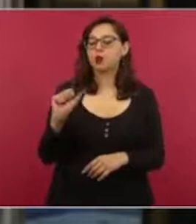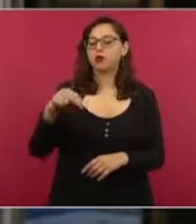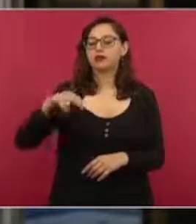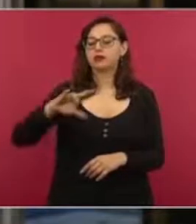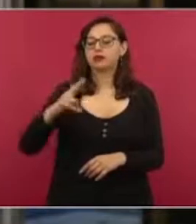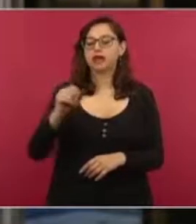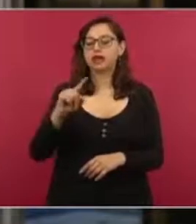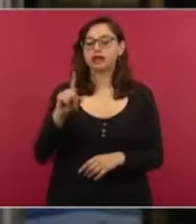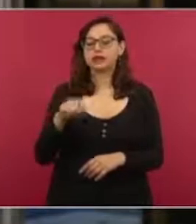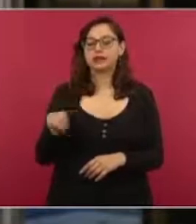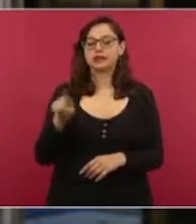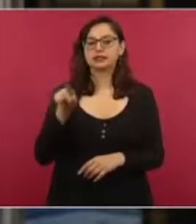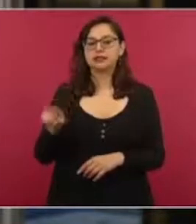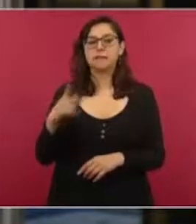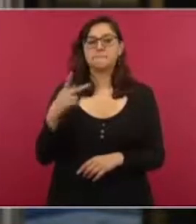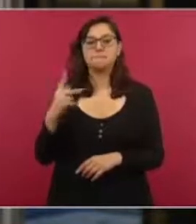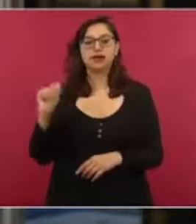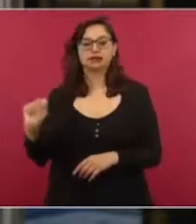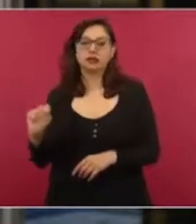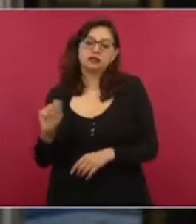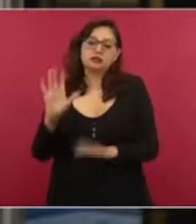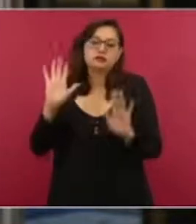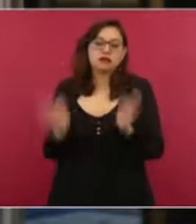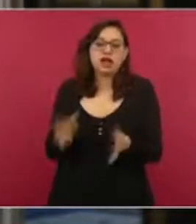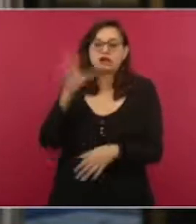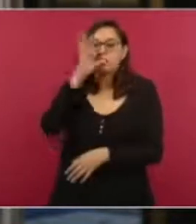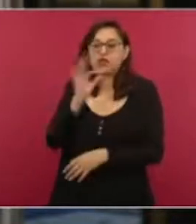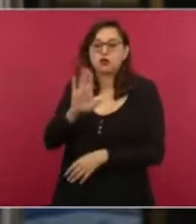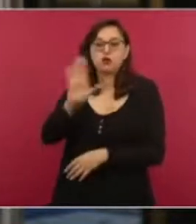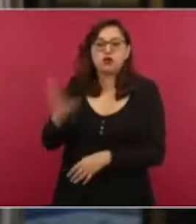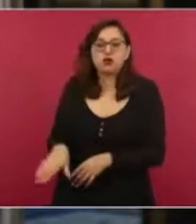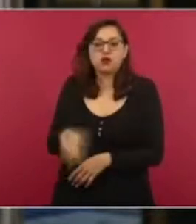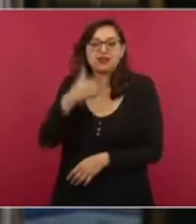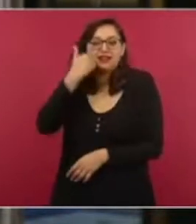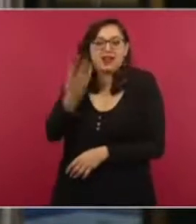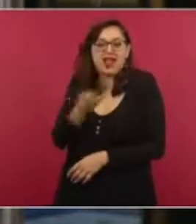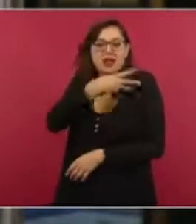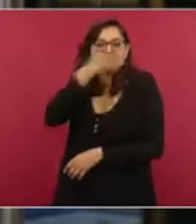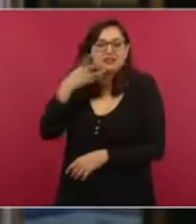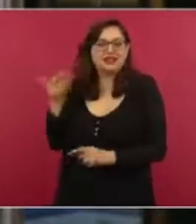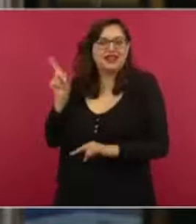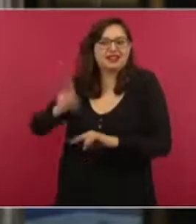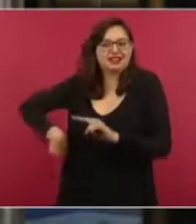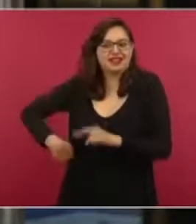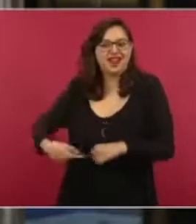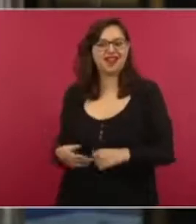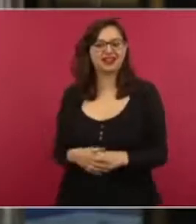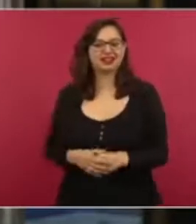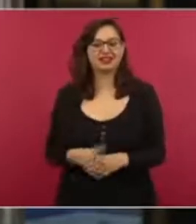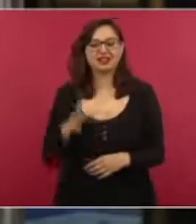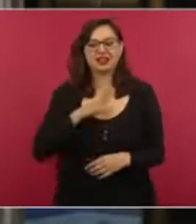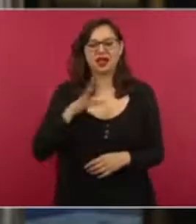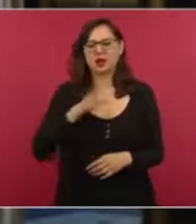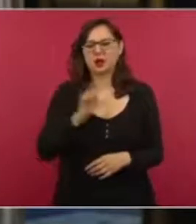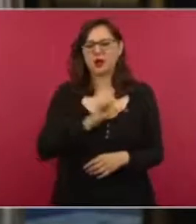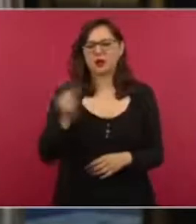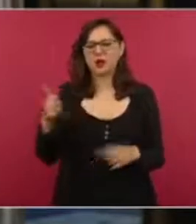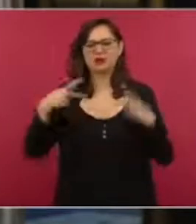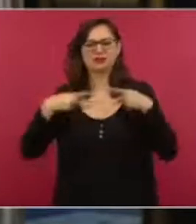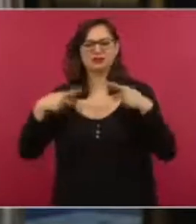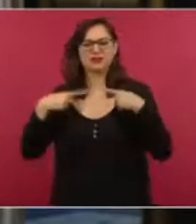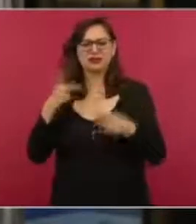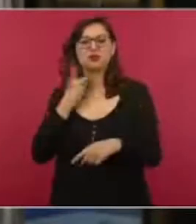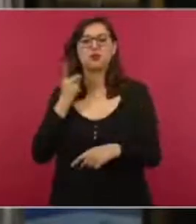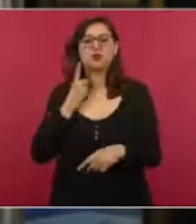es del PT, él ya está en esta lista de los 25 personas, y también están incluidas otras en la legislatura